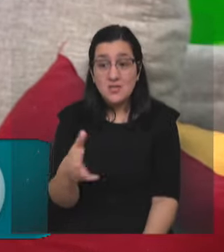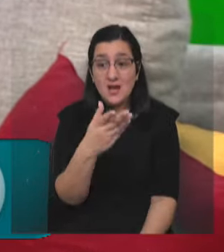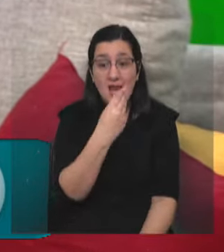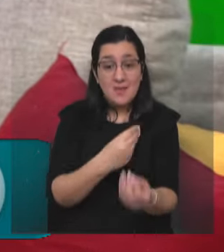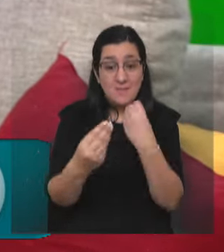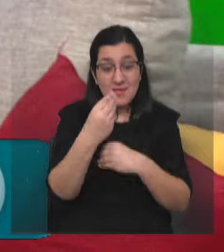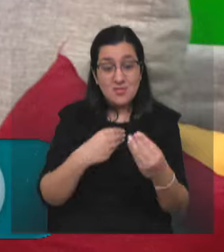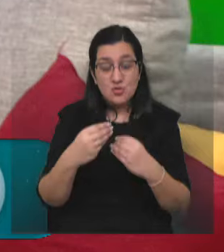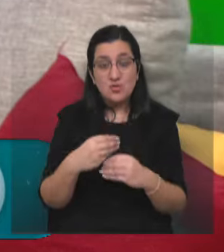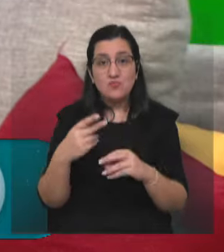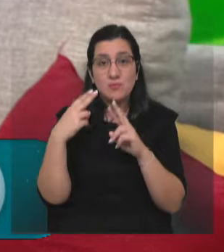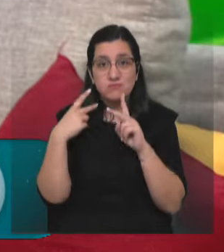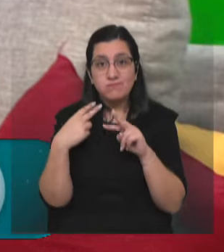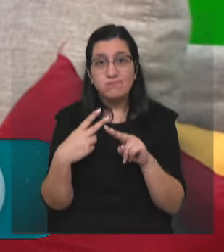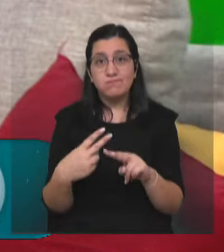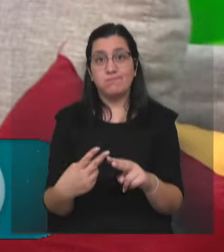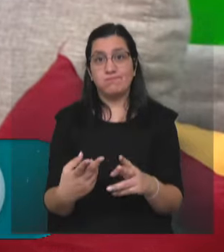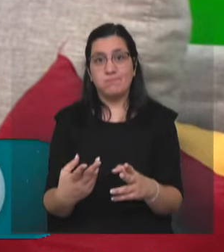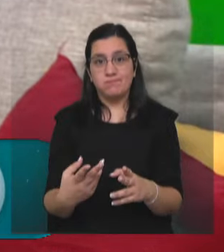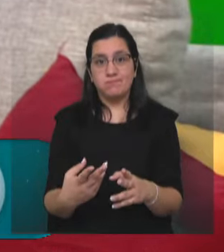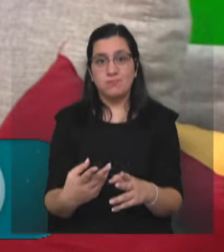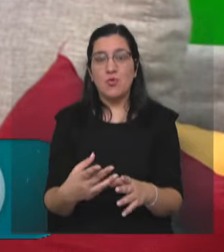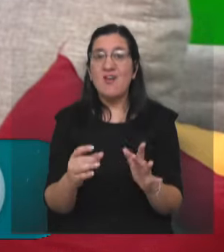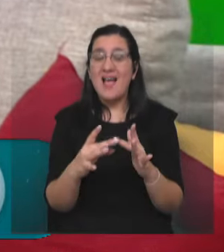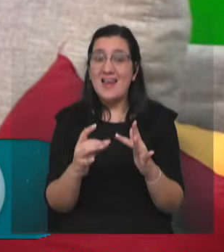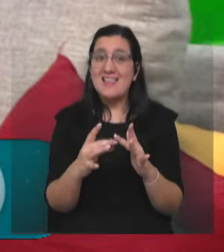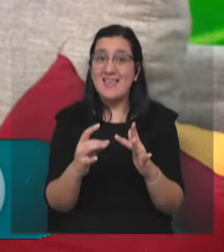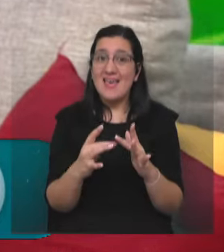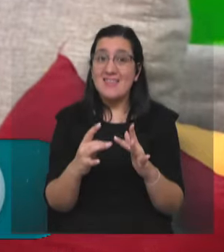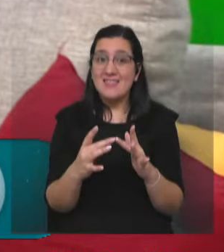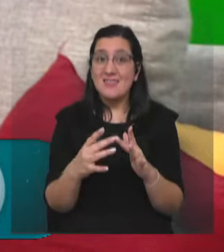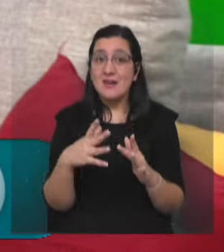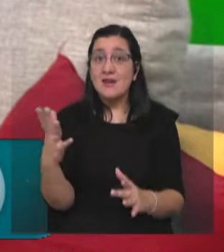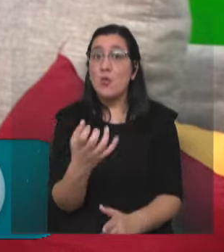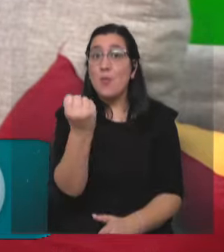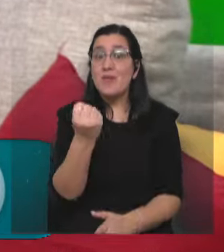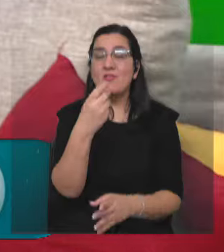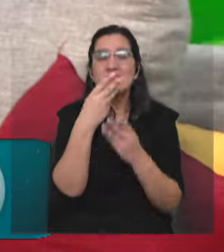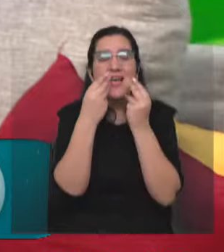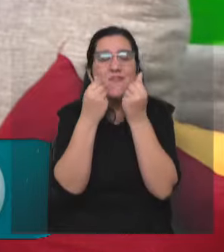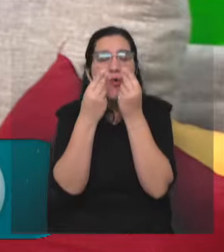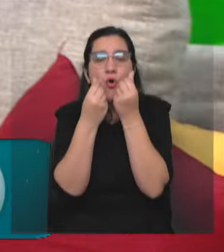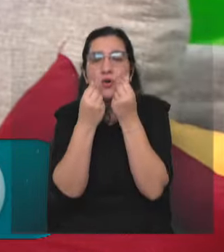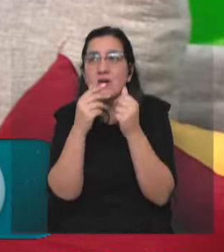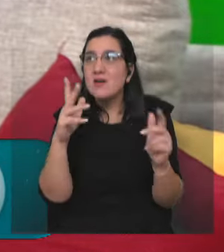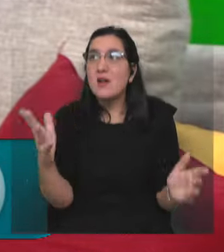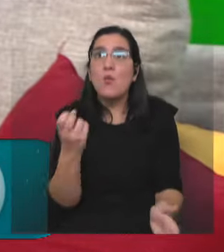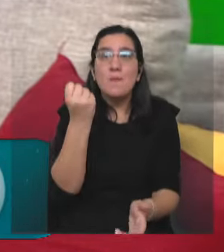forma sustentable y con calidad, recuperando los sabores,